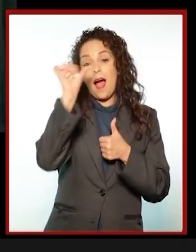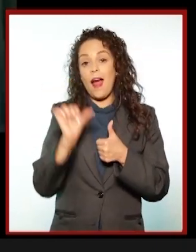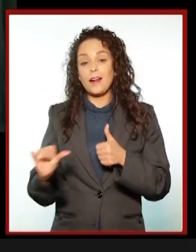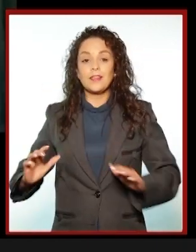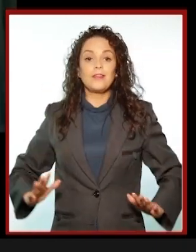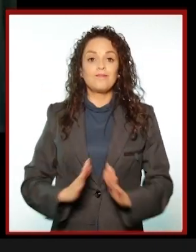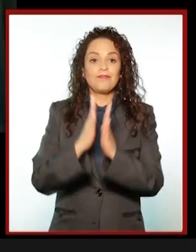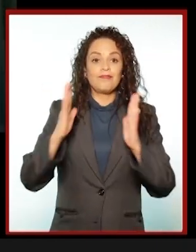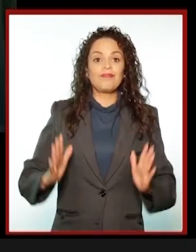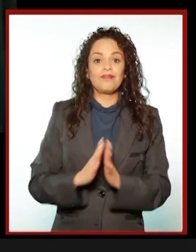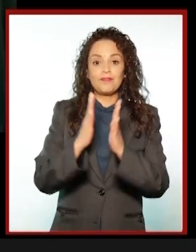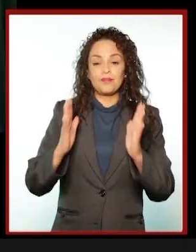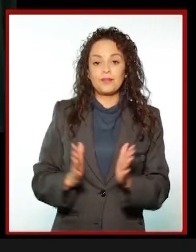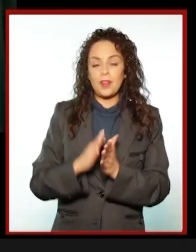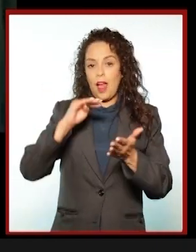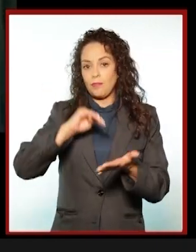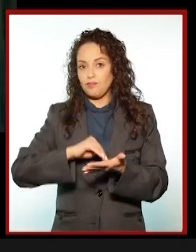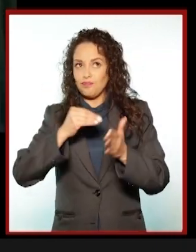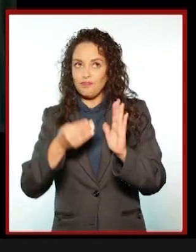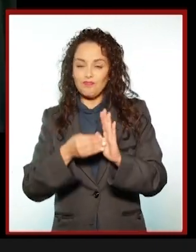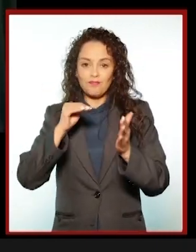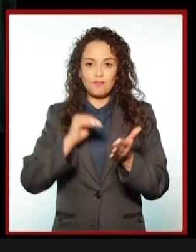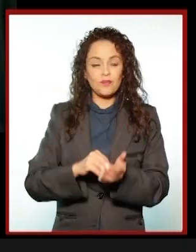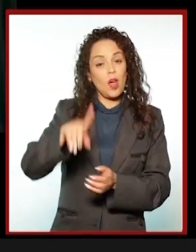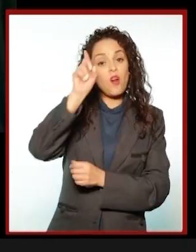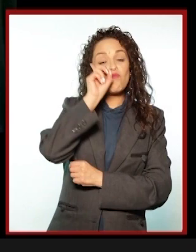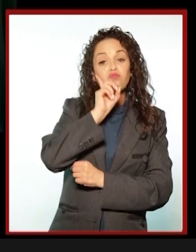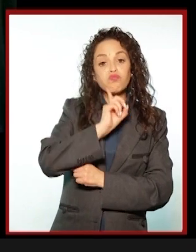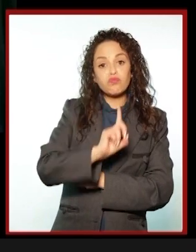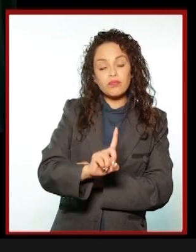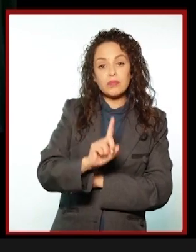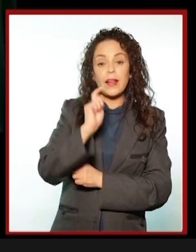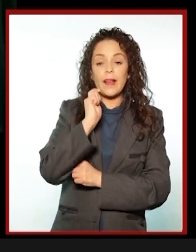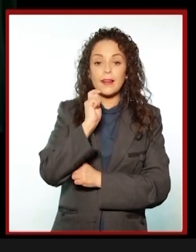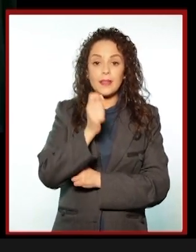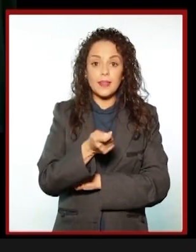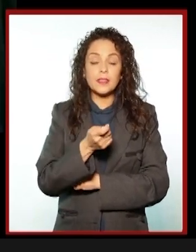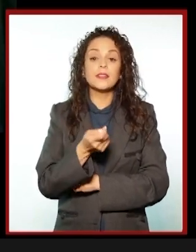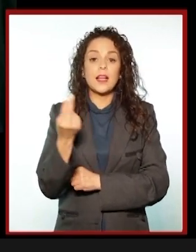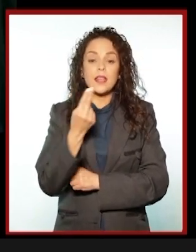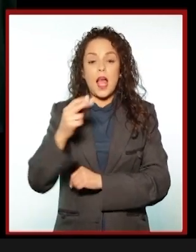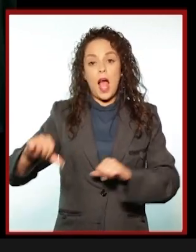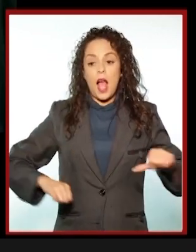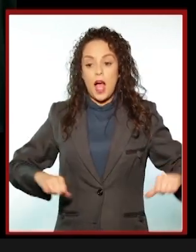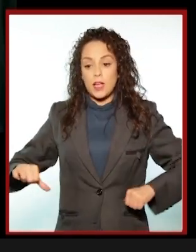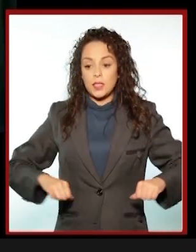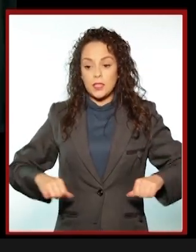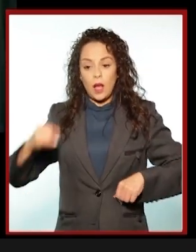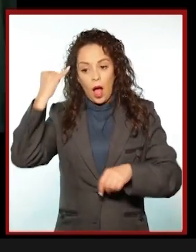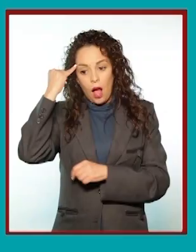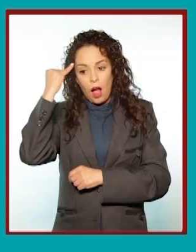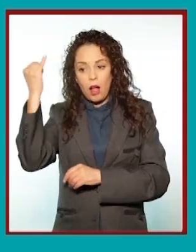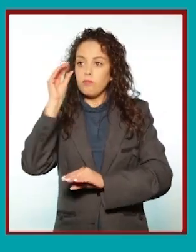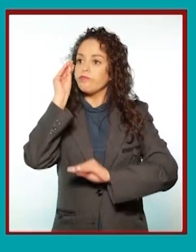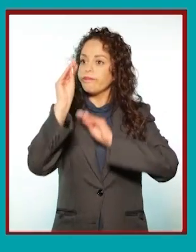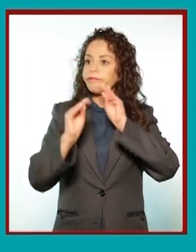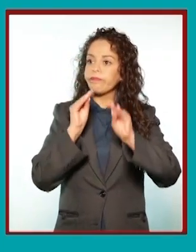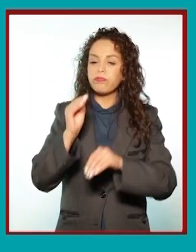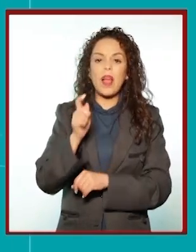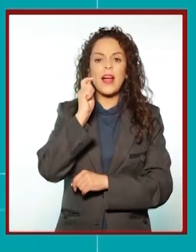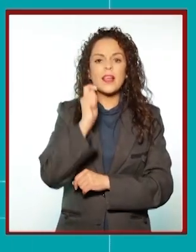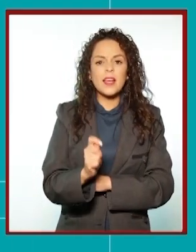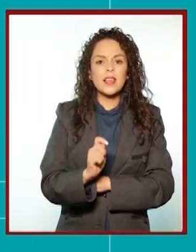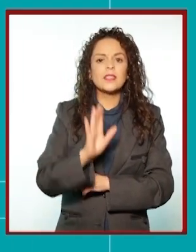de arte participativo, una táctica feminista que está apostando por el activismo creativo.